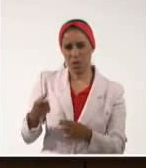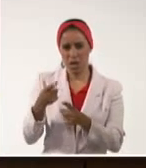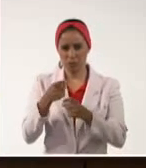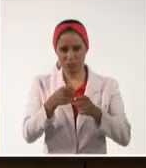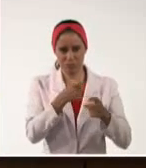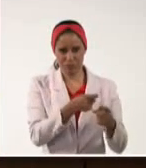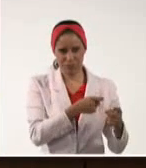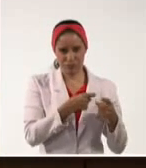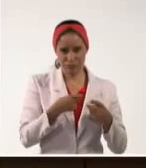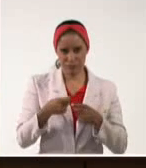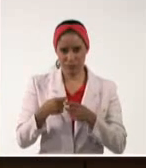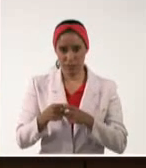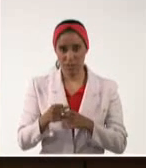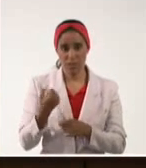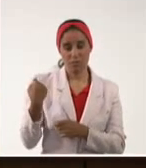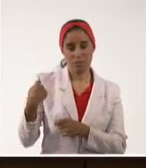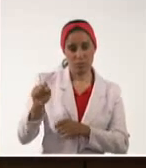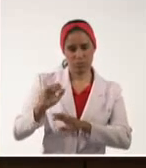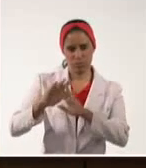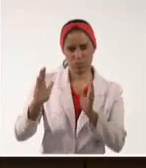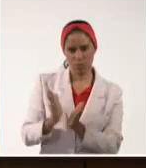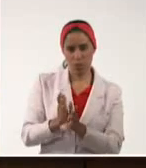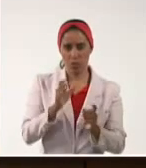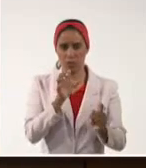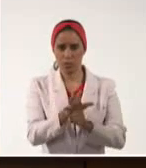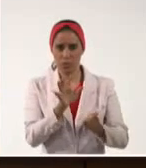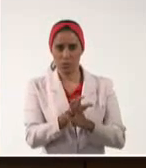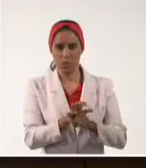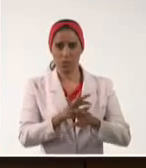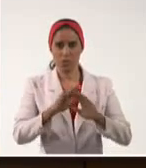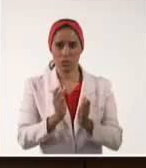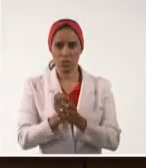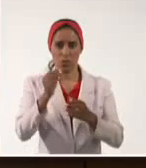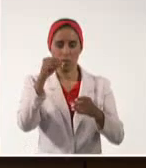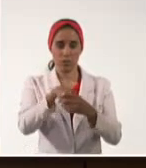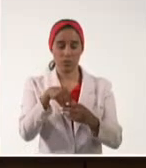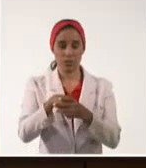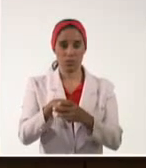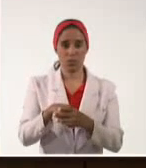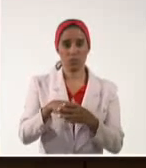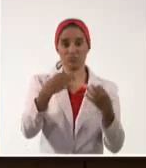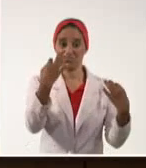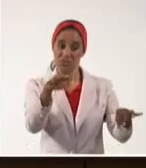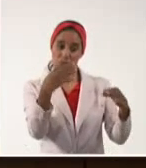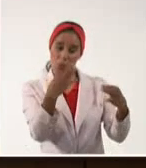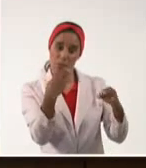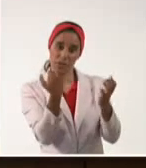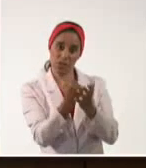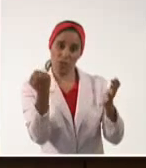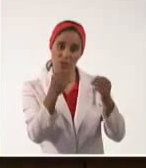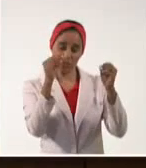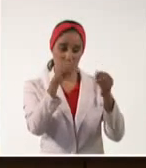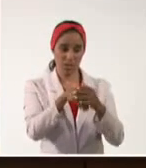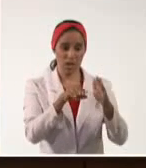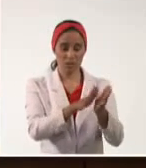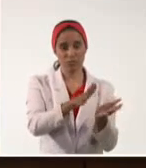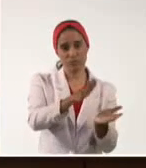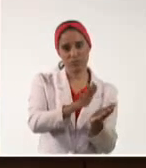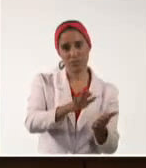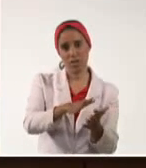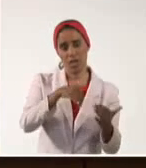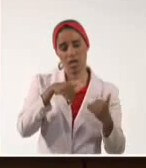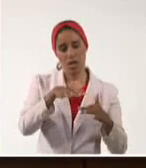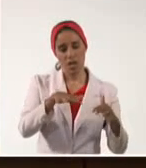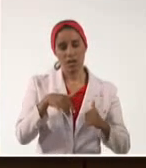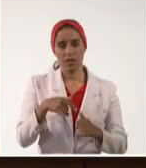del reconocimiento público de sus crímenes, lo que está registrado incluso en documentos desclasificados y en entrevistas